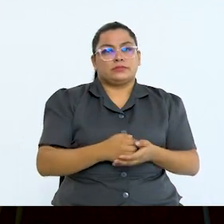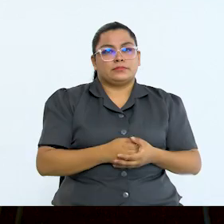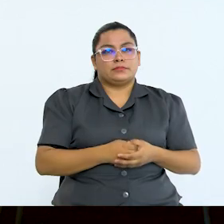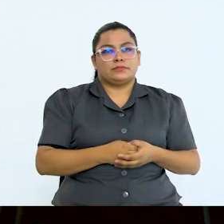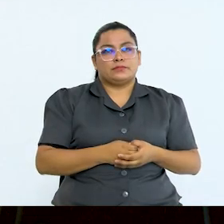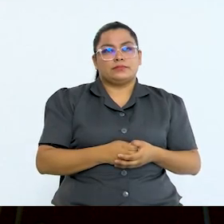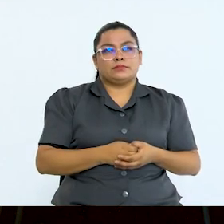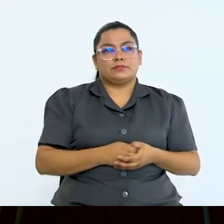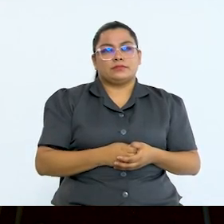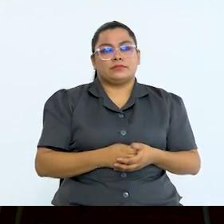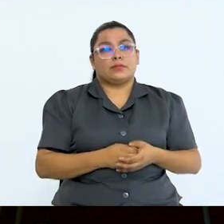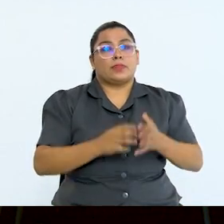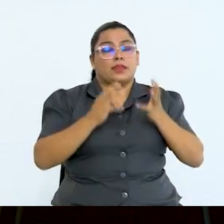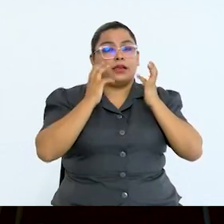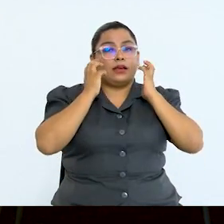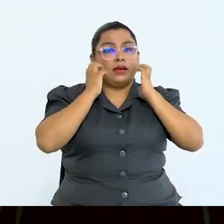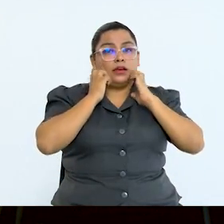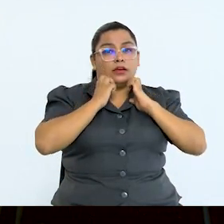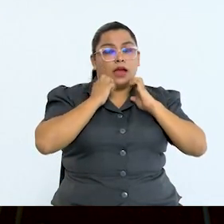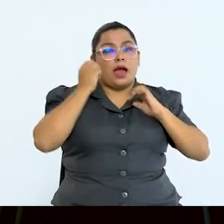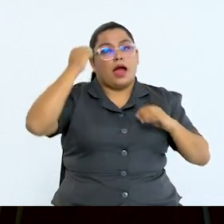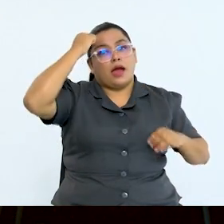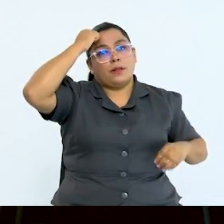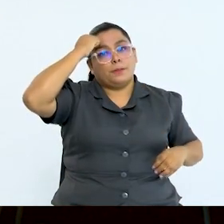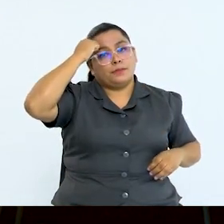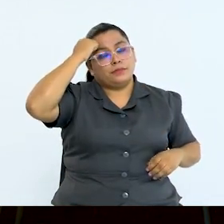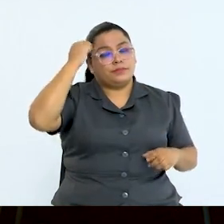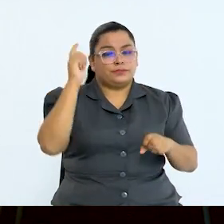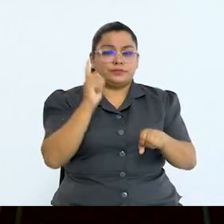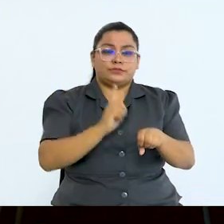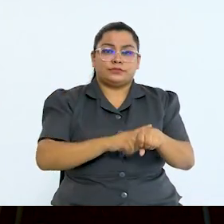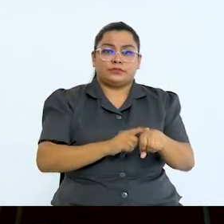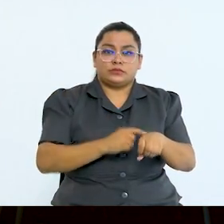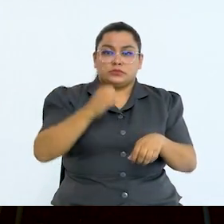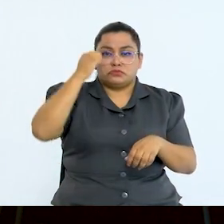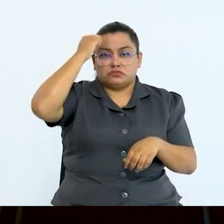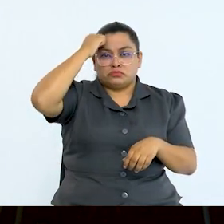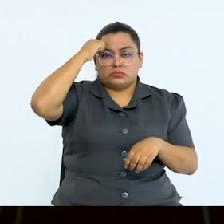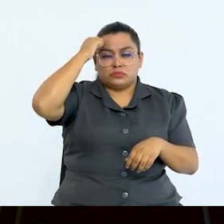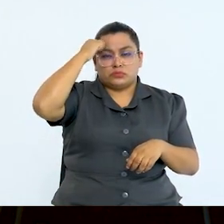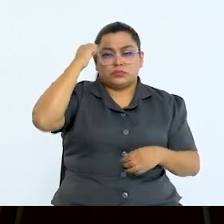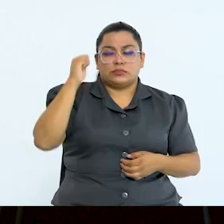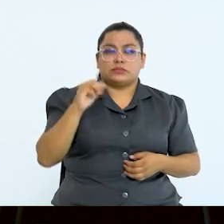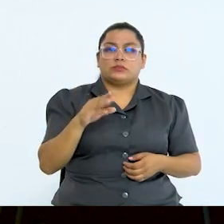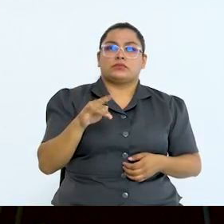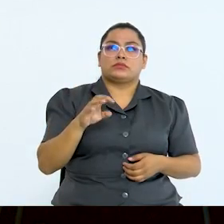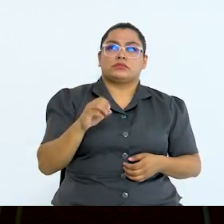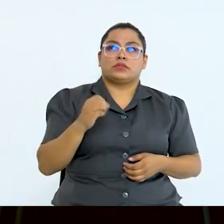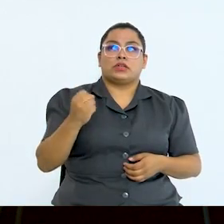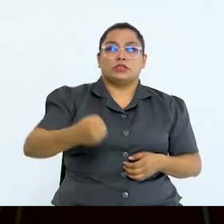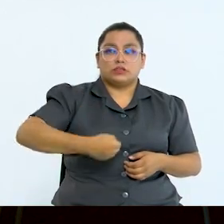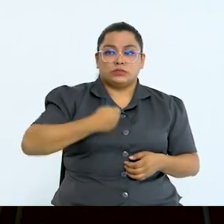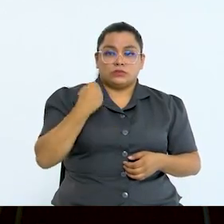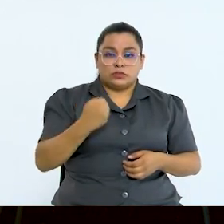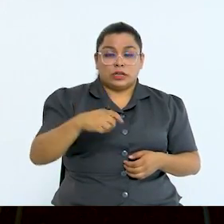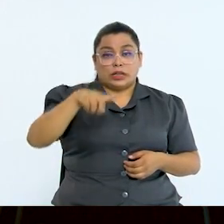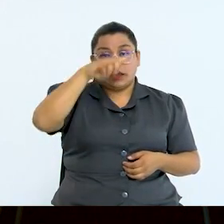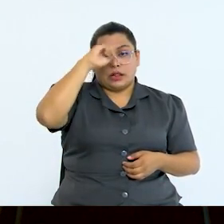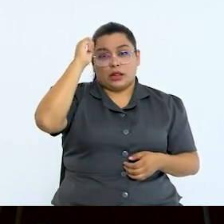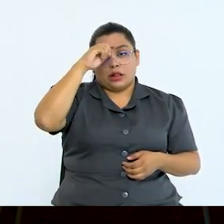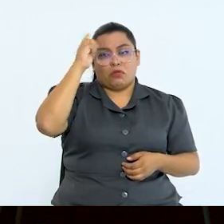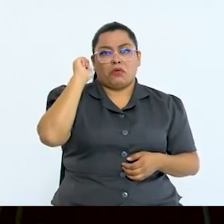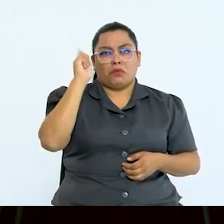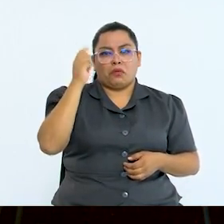garantizar el aprendizaje y el tiempo de aprendizaje activo es importante el rol del docente, que sea facilitador del